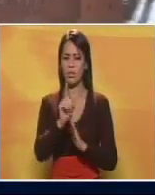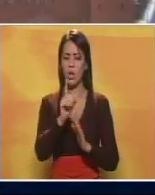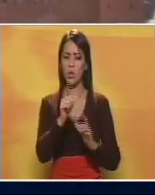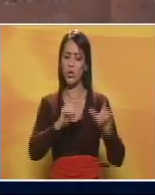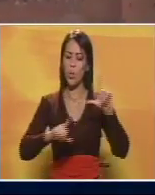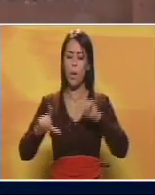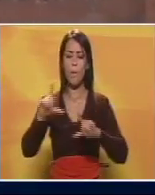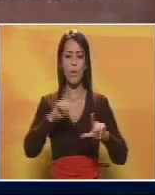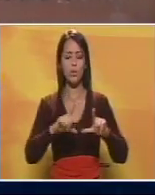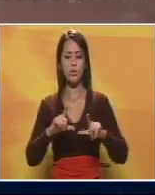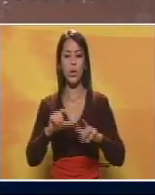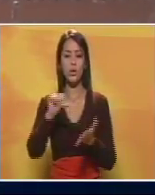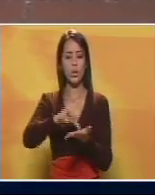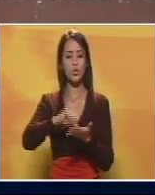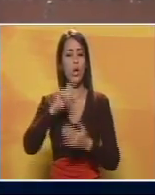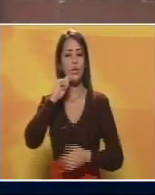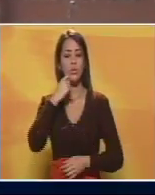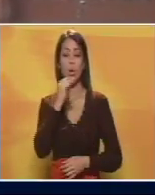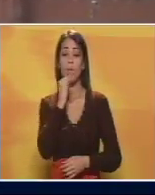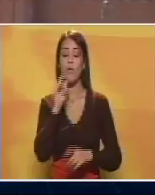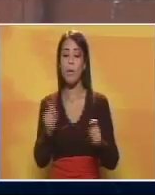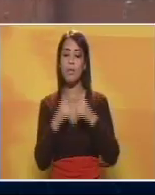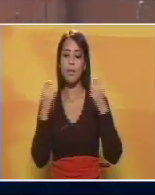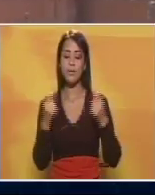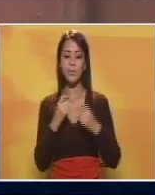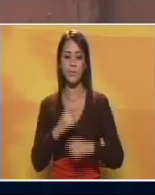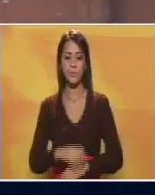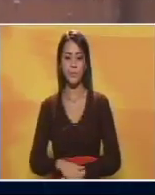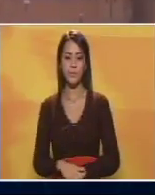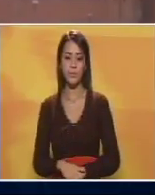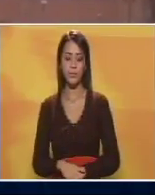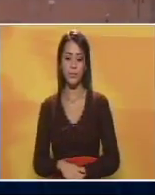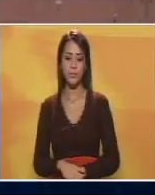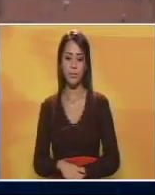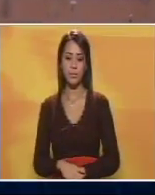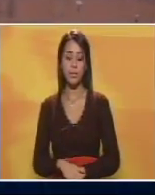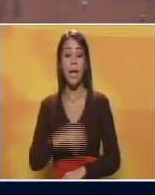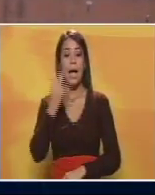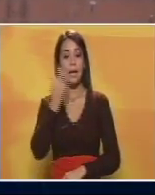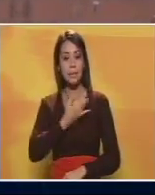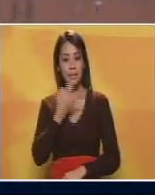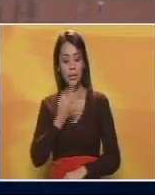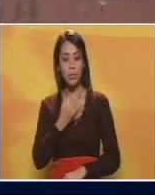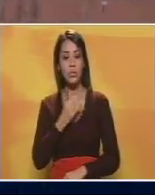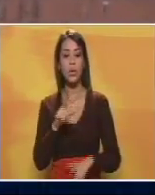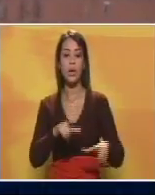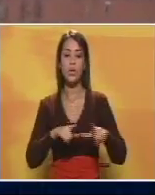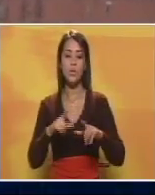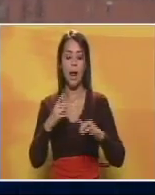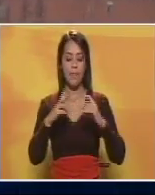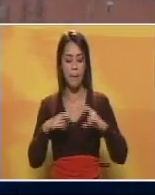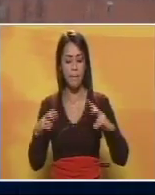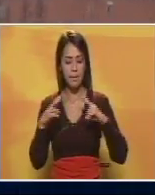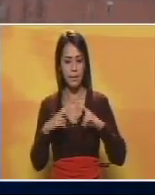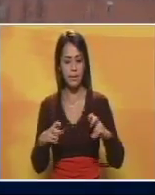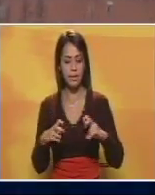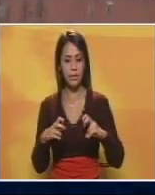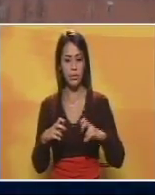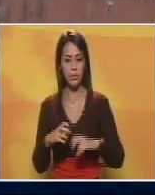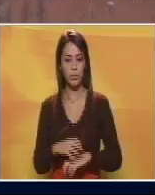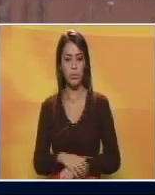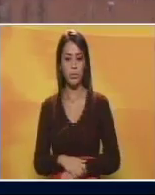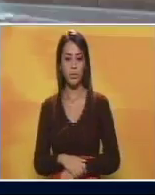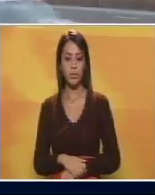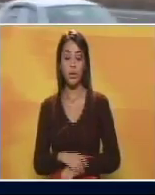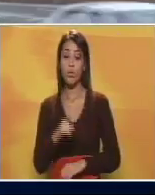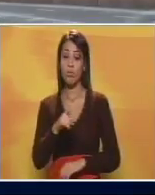de Moscú, como informó el diario británico The Times. Lavrov aseguró que el Centro de Investigación Militar en Shihani,